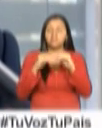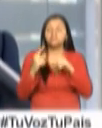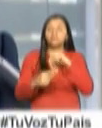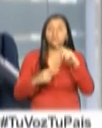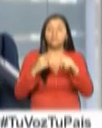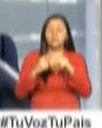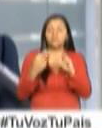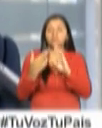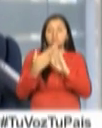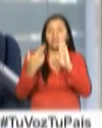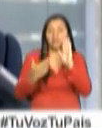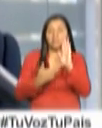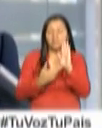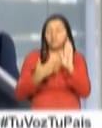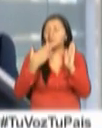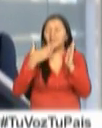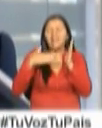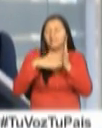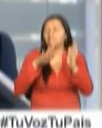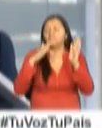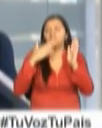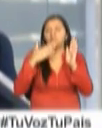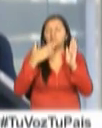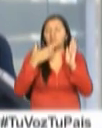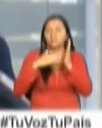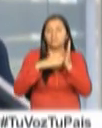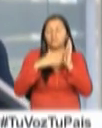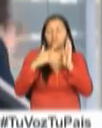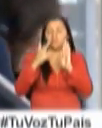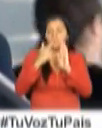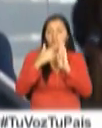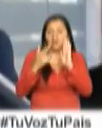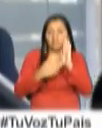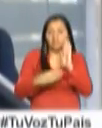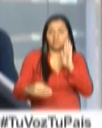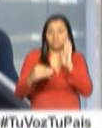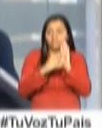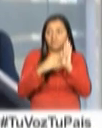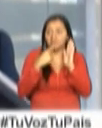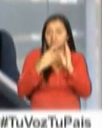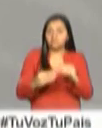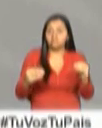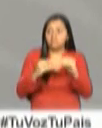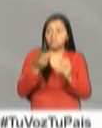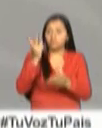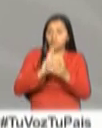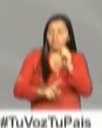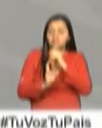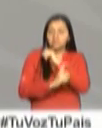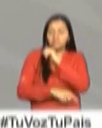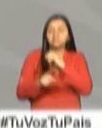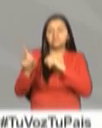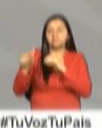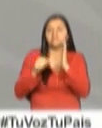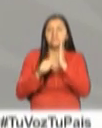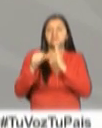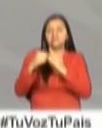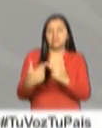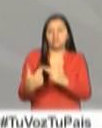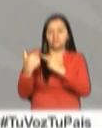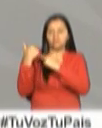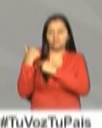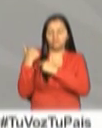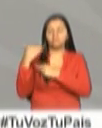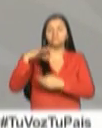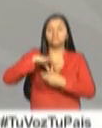sanciones que existieren la hará la Autoridad Sanitaria Nacional en el caso de que ella lo creyere conveniente. Entre los planteamientos previos a la